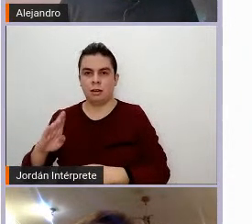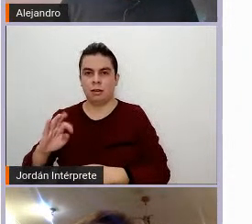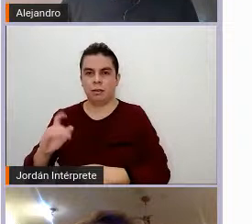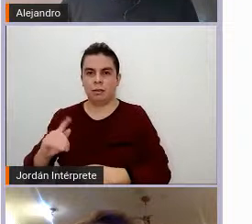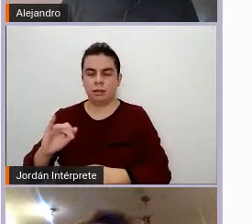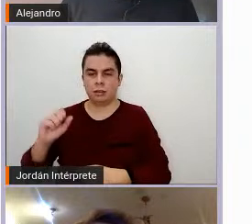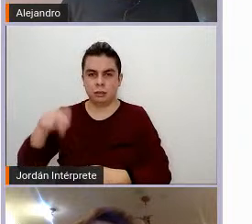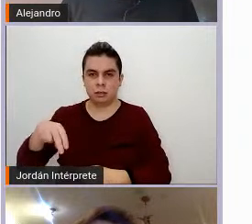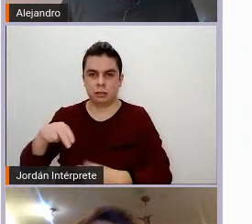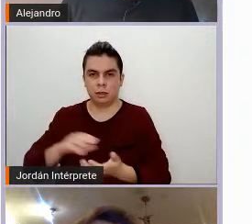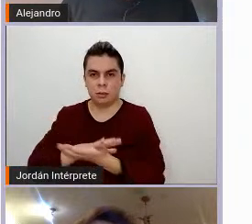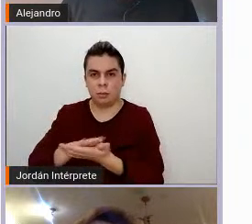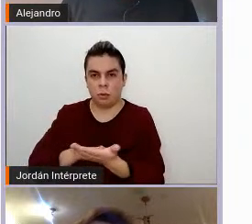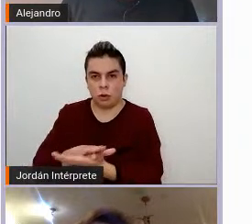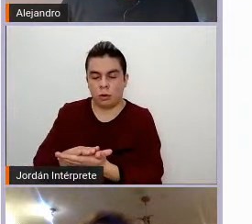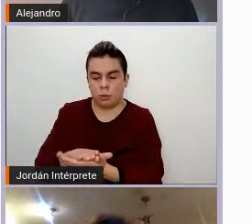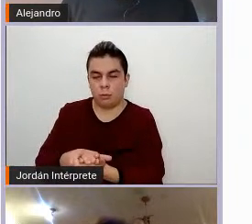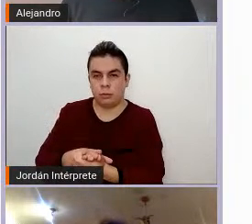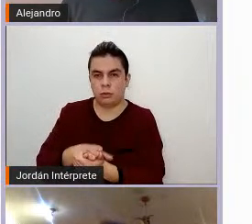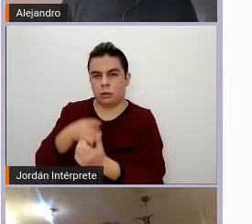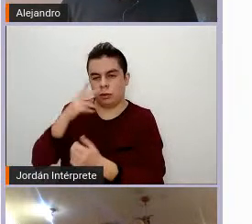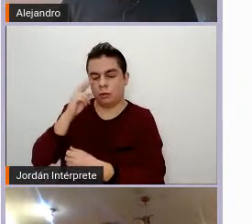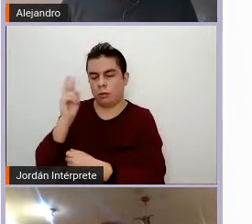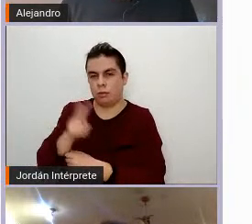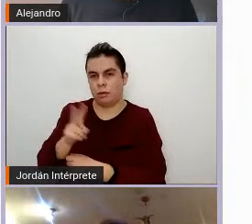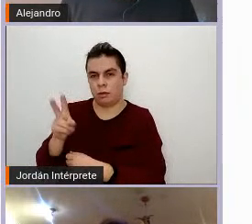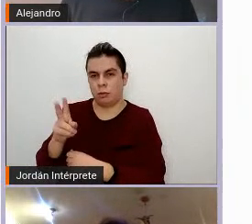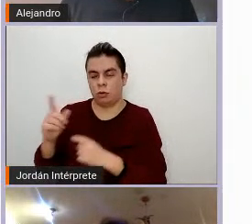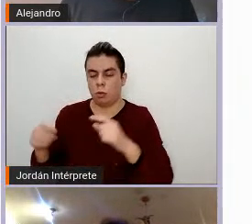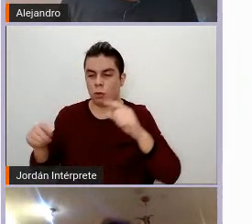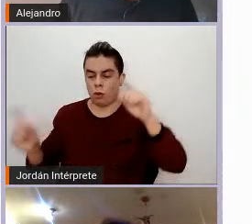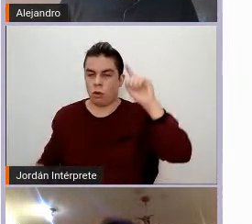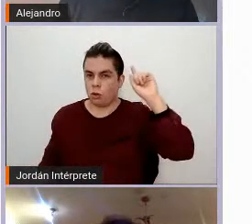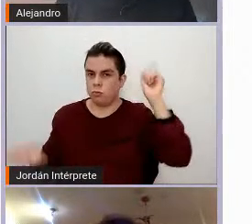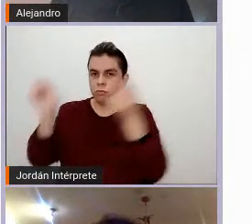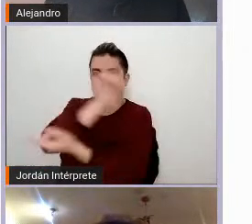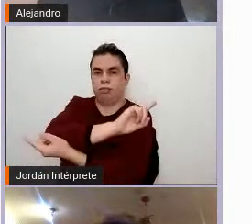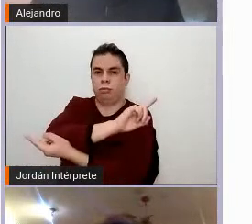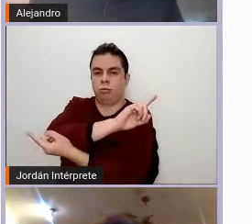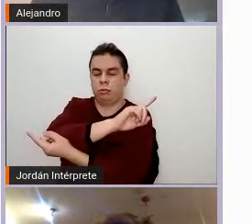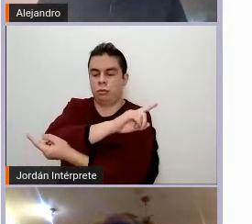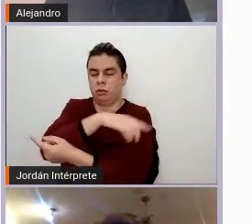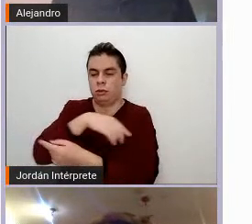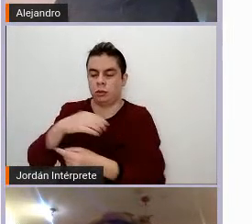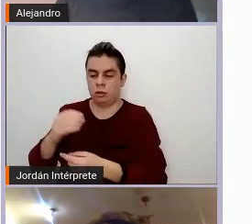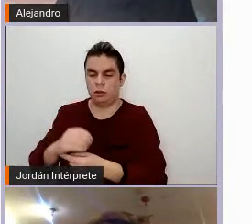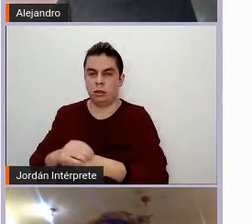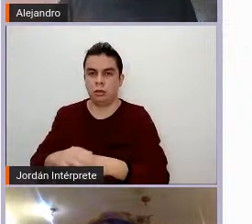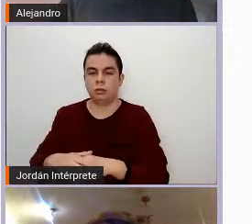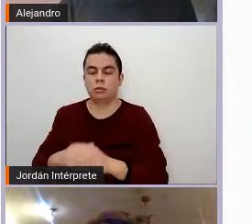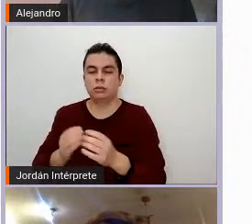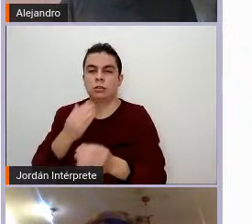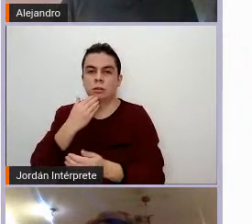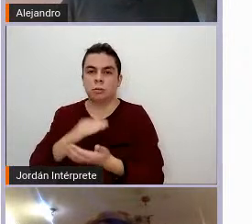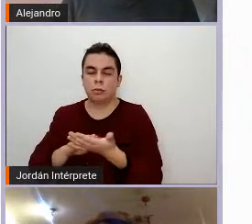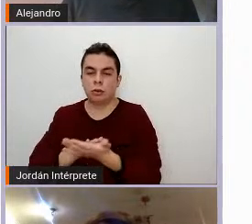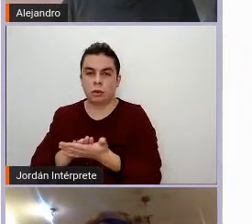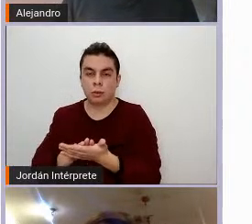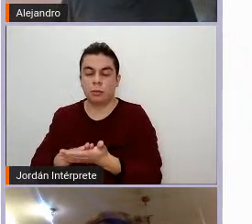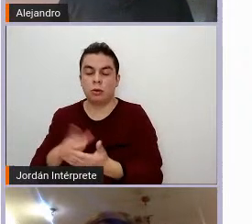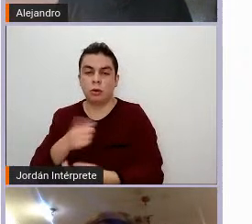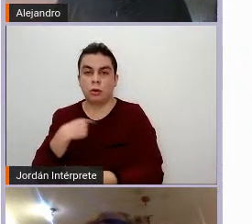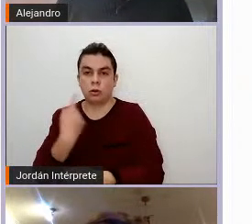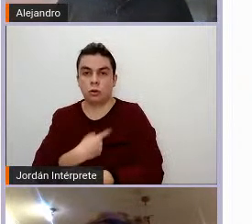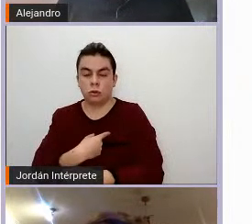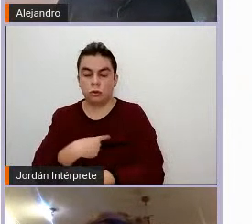pueblo, describiéndolo como un giro total de arriba para abajo. De hecho, también podemos entender la inversión musical de Violeta a partir